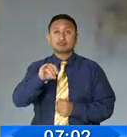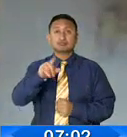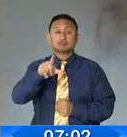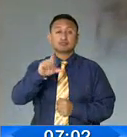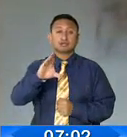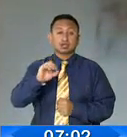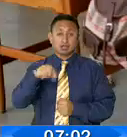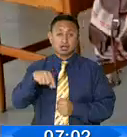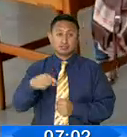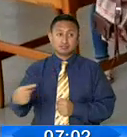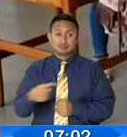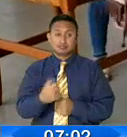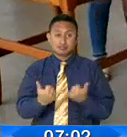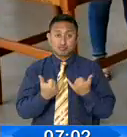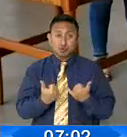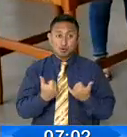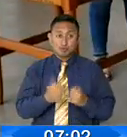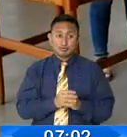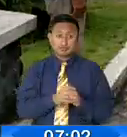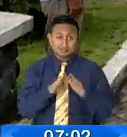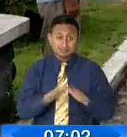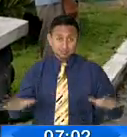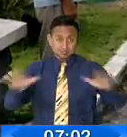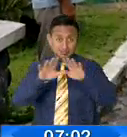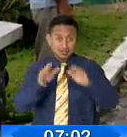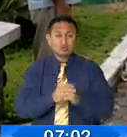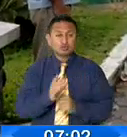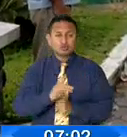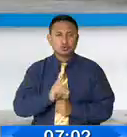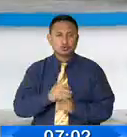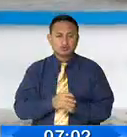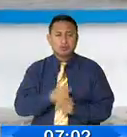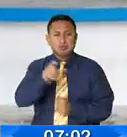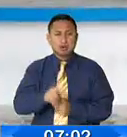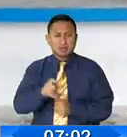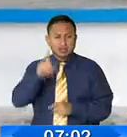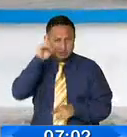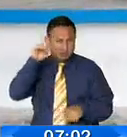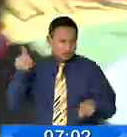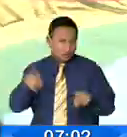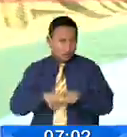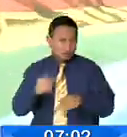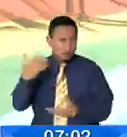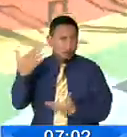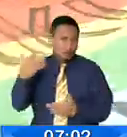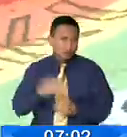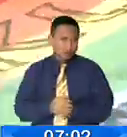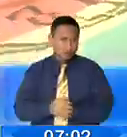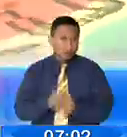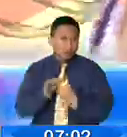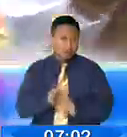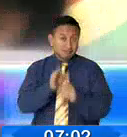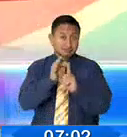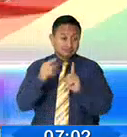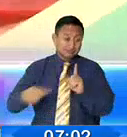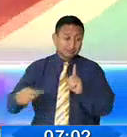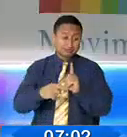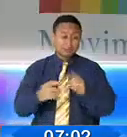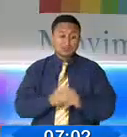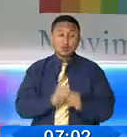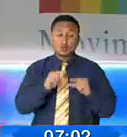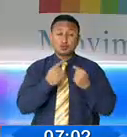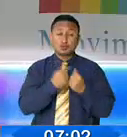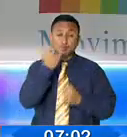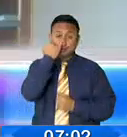fenómeno no puede generalizarse porque la inconformidad política no es exclusiva de los militantes de